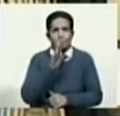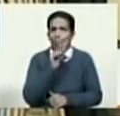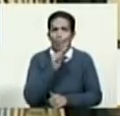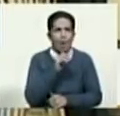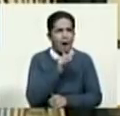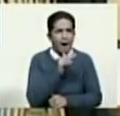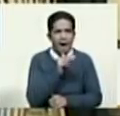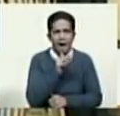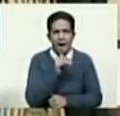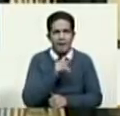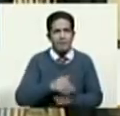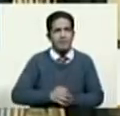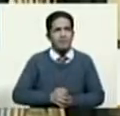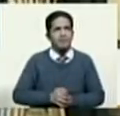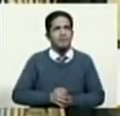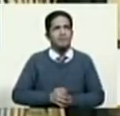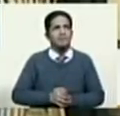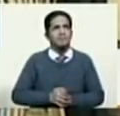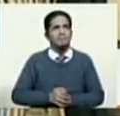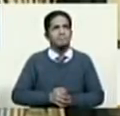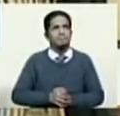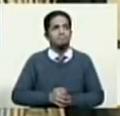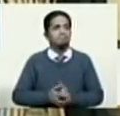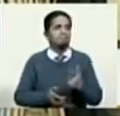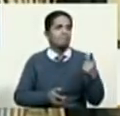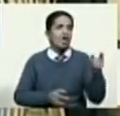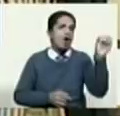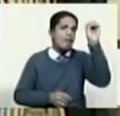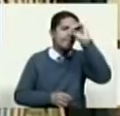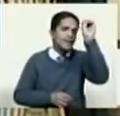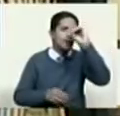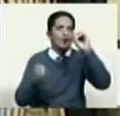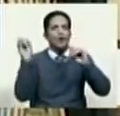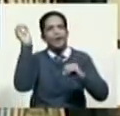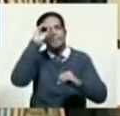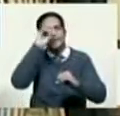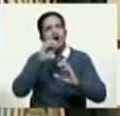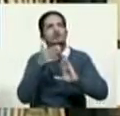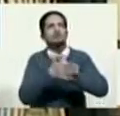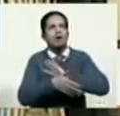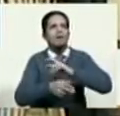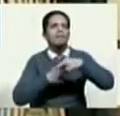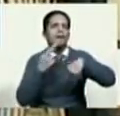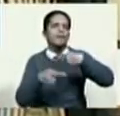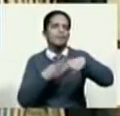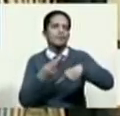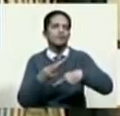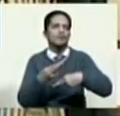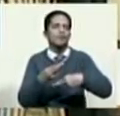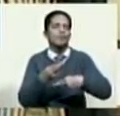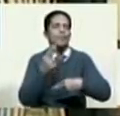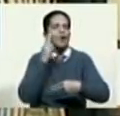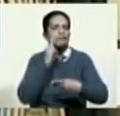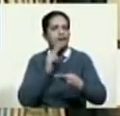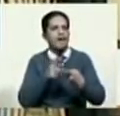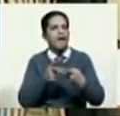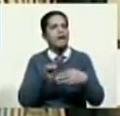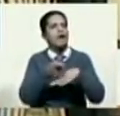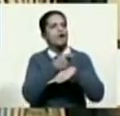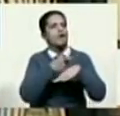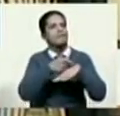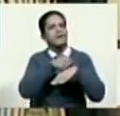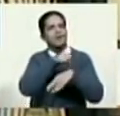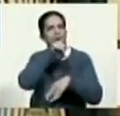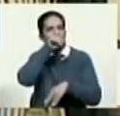Más allá inclusive de las opiniones que se tengan de la revolución bolivariana, del gobierno revolucionario